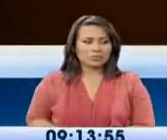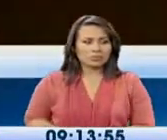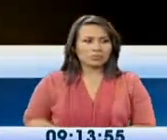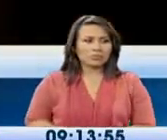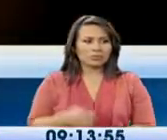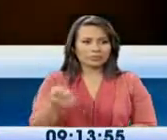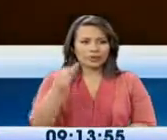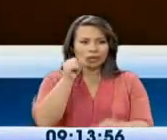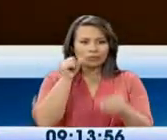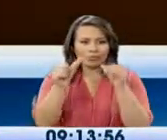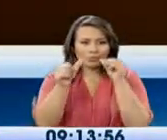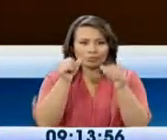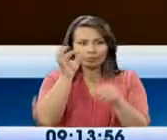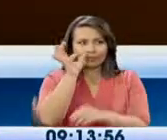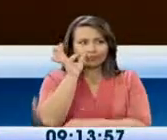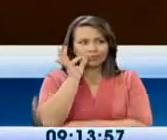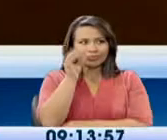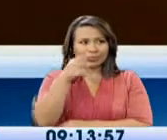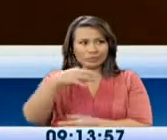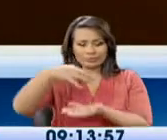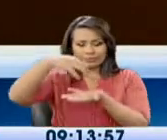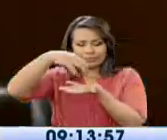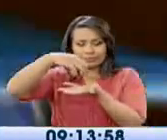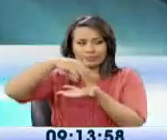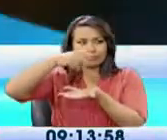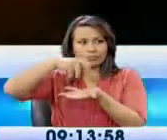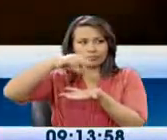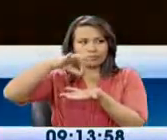Sí, sí. ¿Ya está acá? Sí.